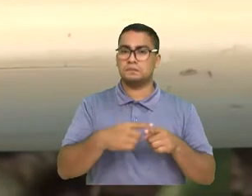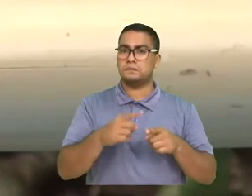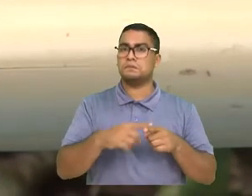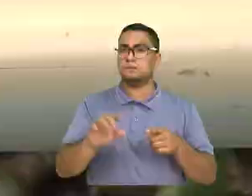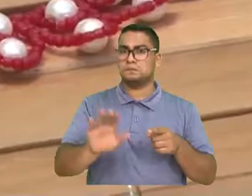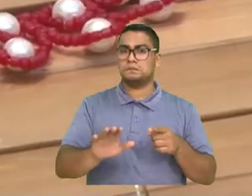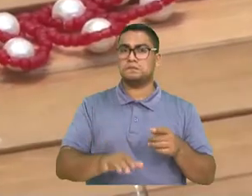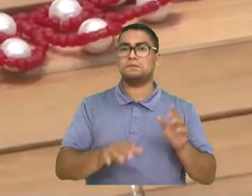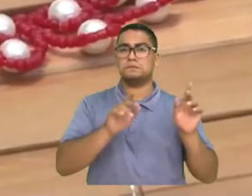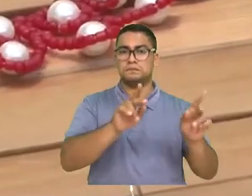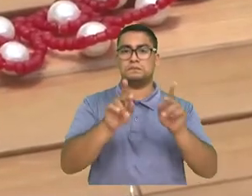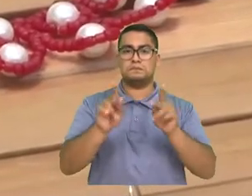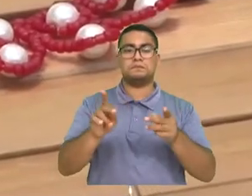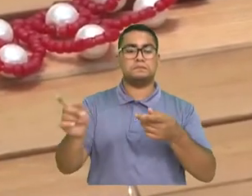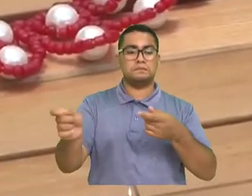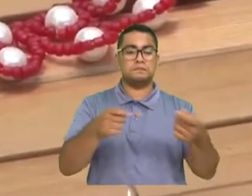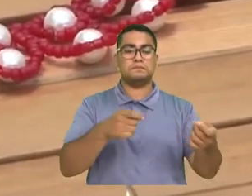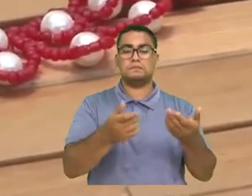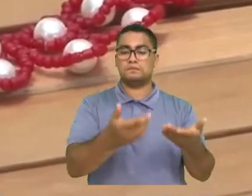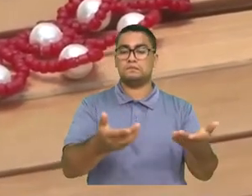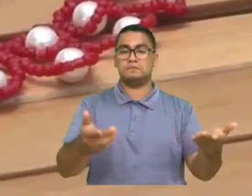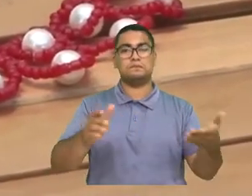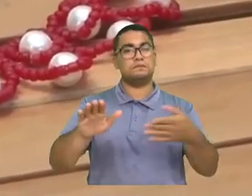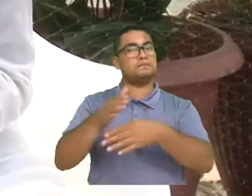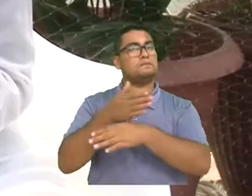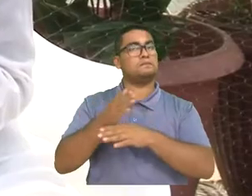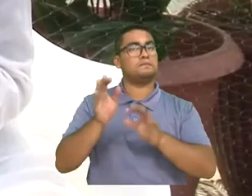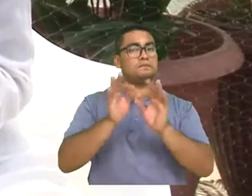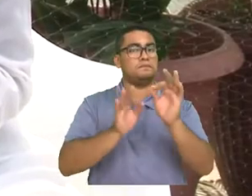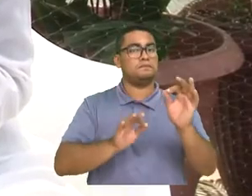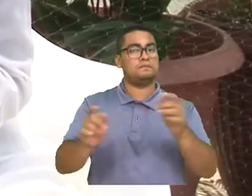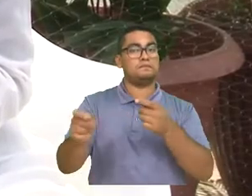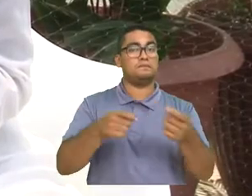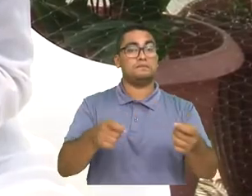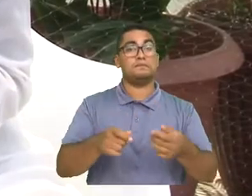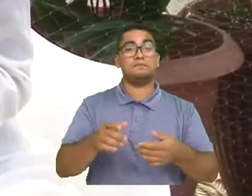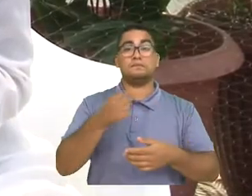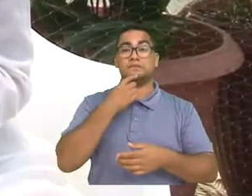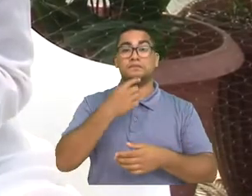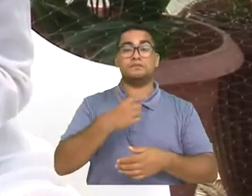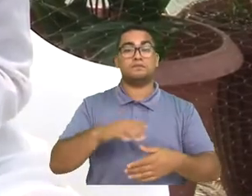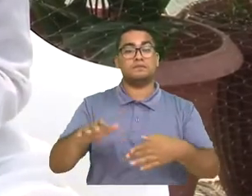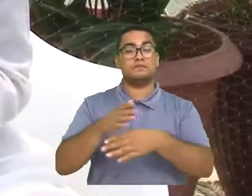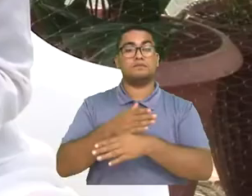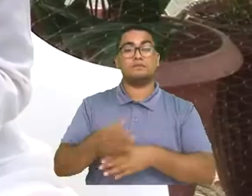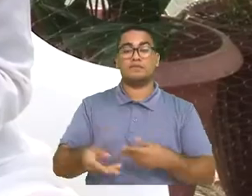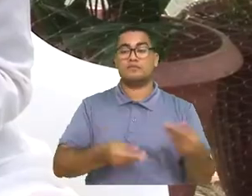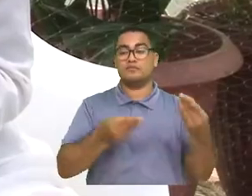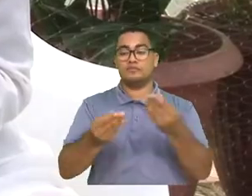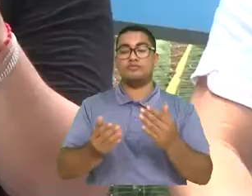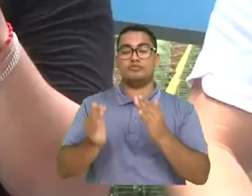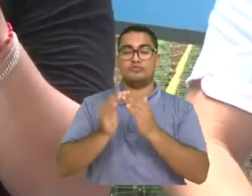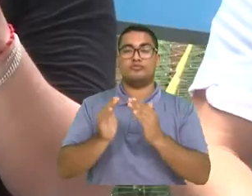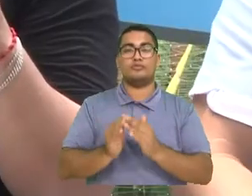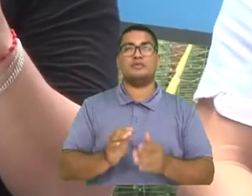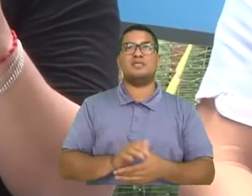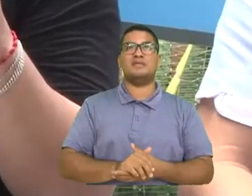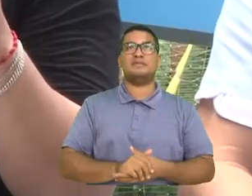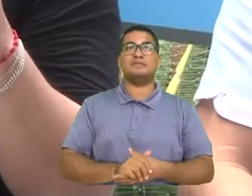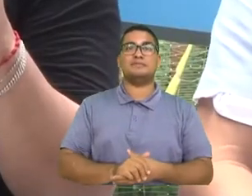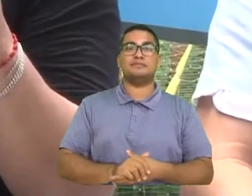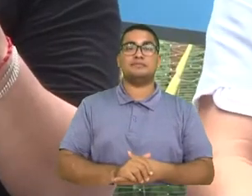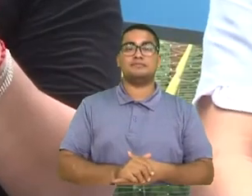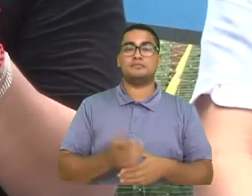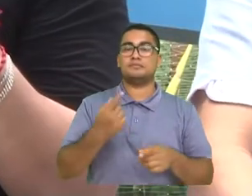los protagonistas ofertarán sus productos en la feria y servicios de entrega a domicilio. Con respecto a